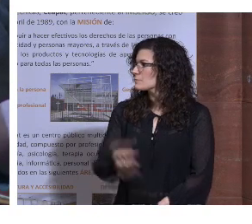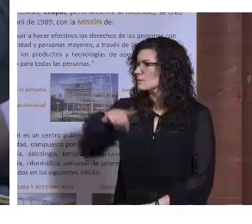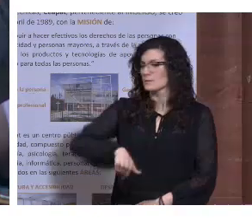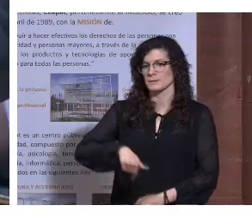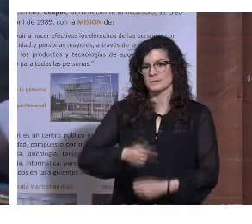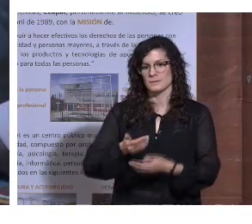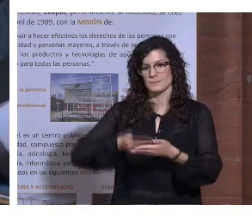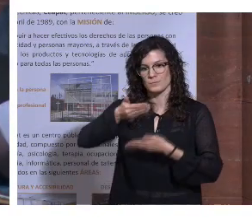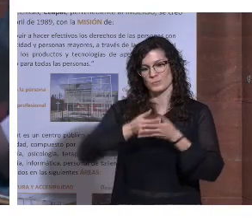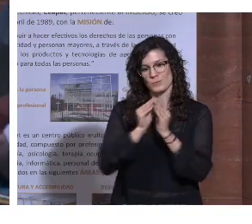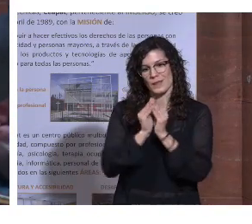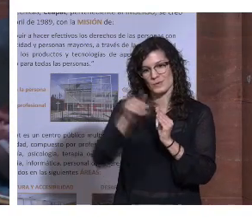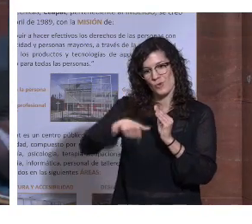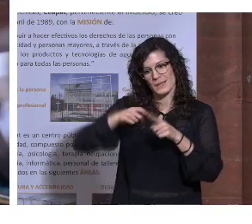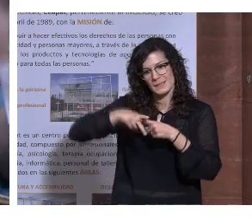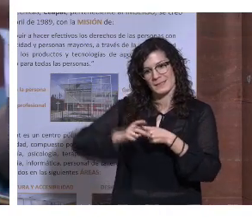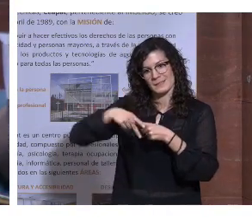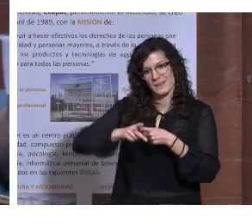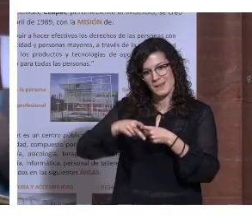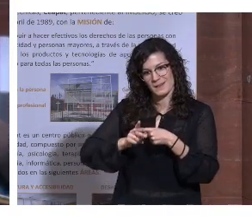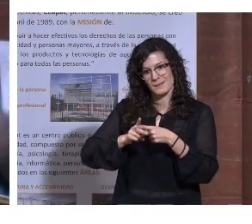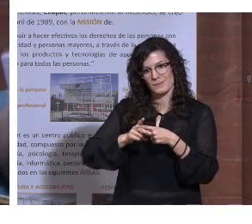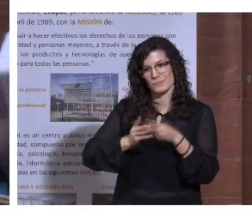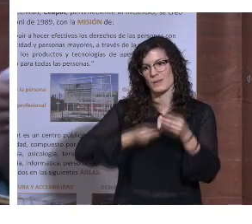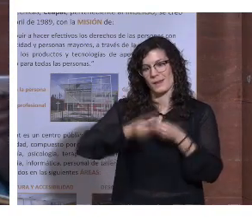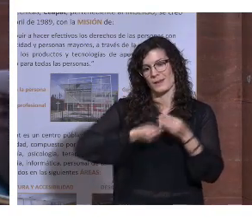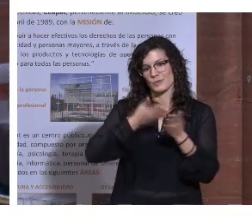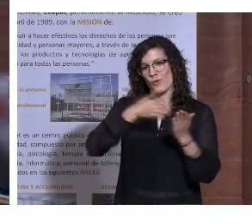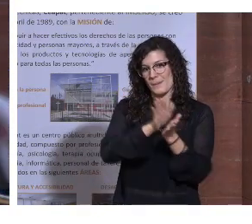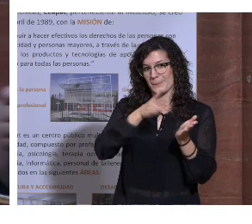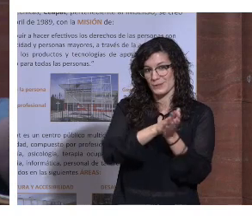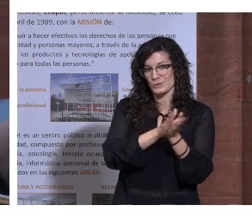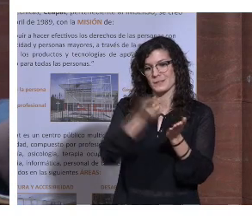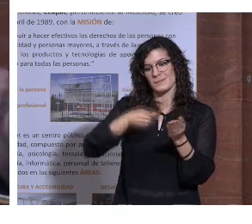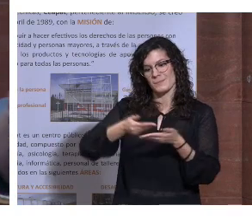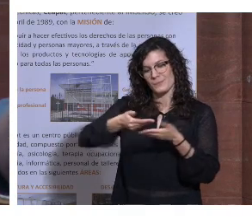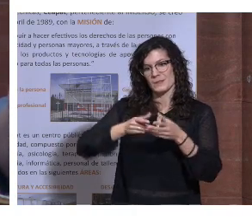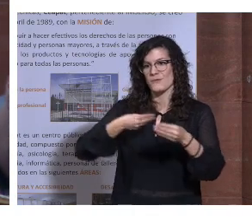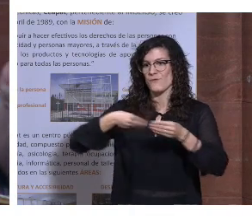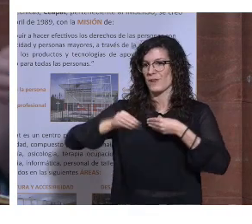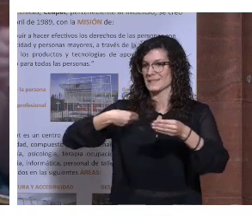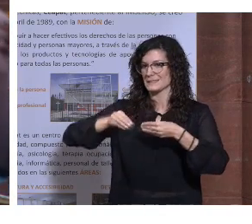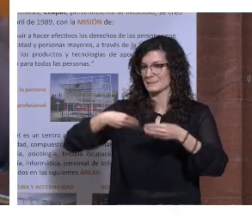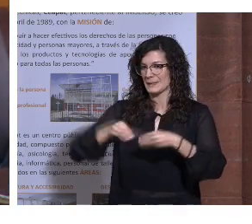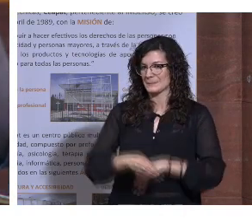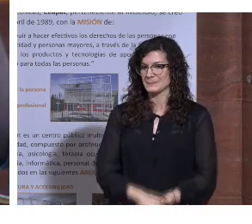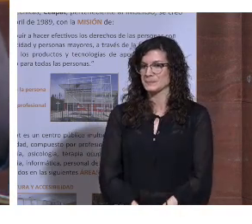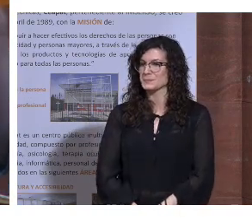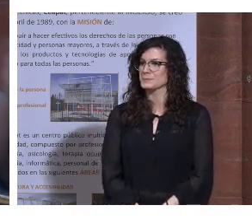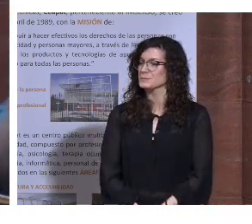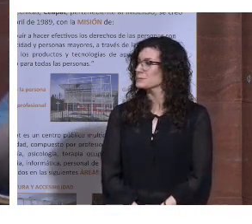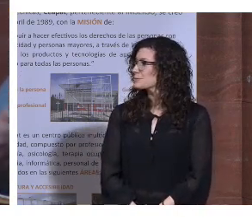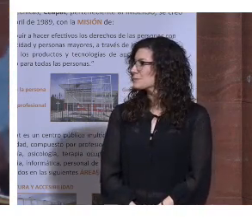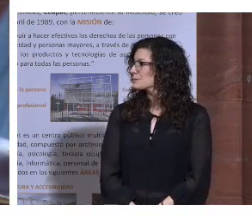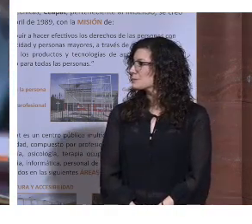futuro. Esto está hecho con la impresora 3D. Y es flexible y bueno, y nos permite replicarlo. Muchas gracias. Qué bueno. Qué